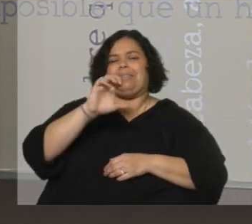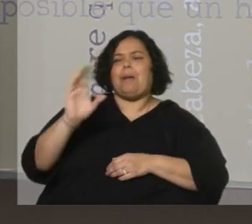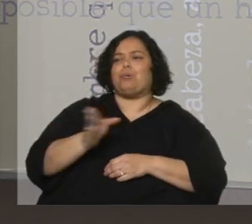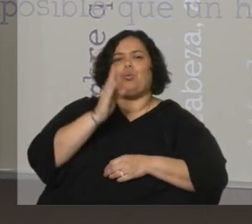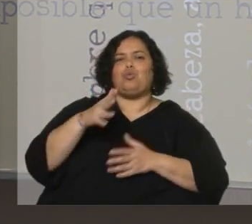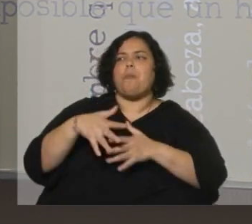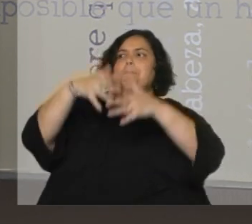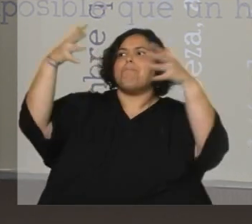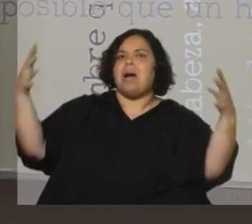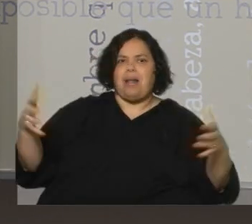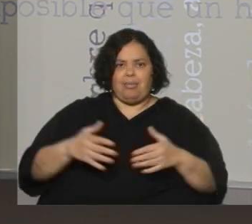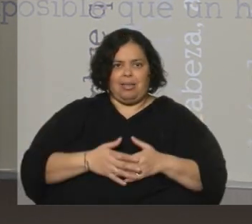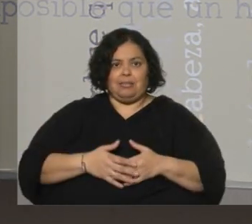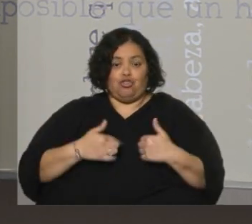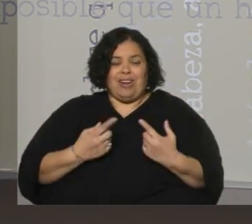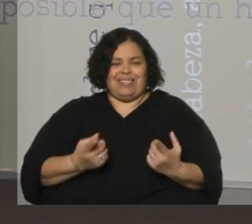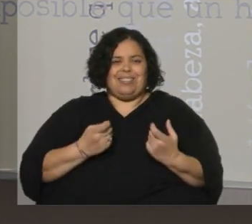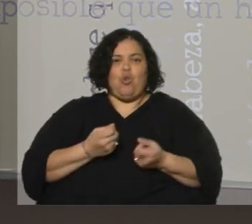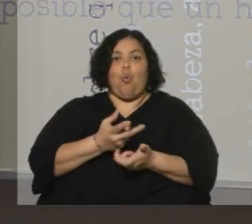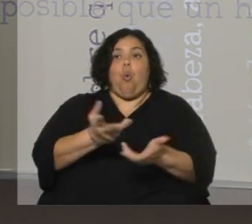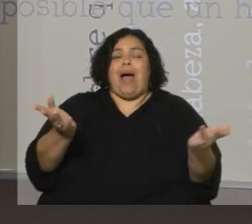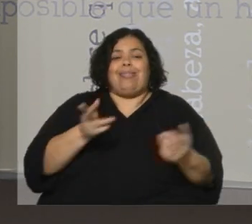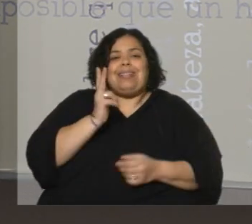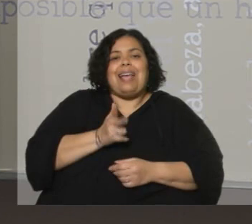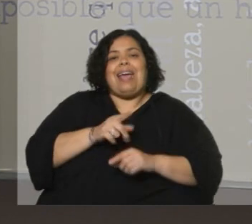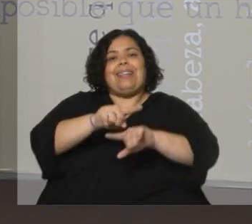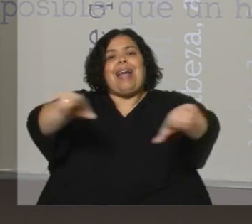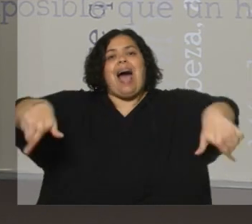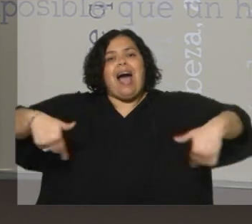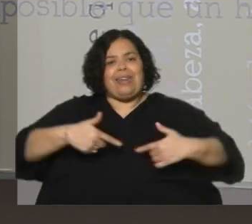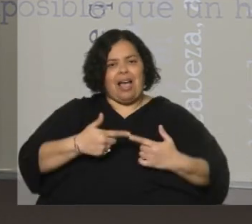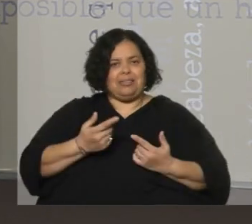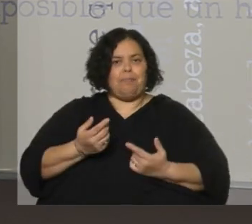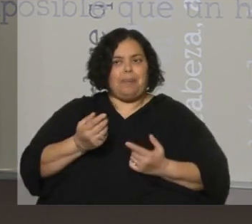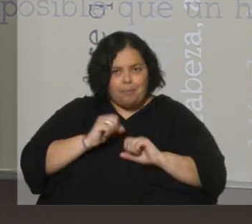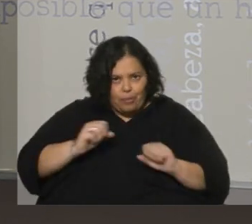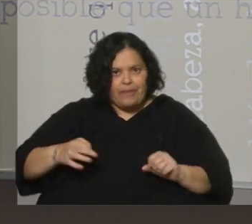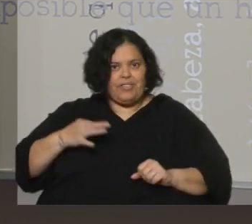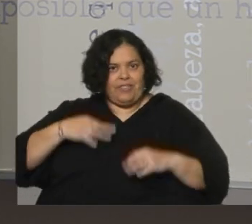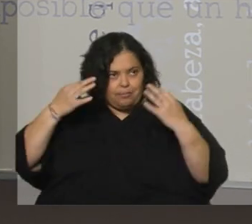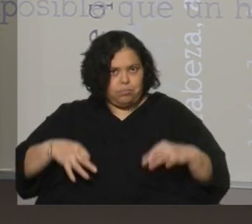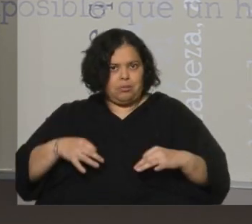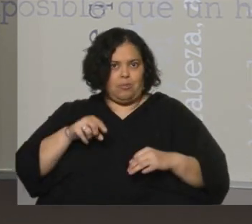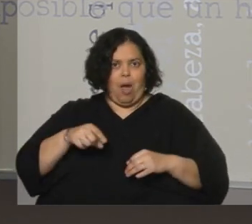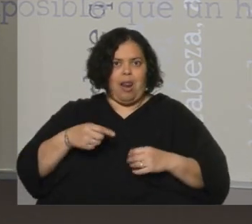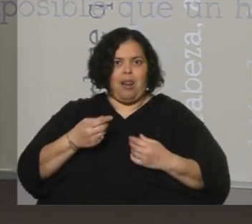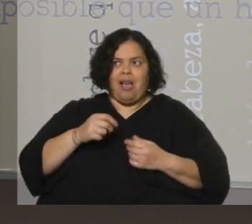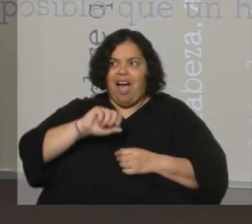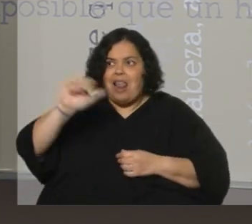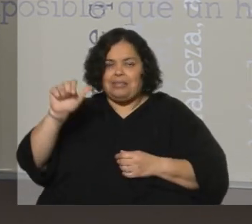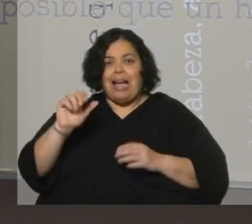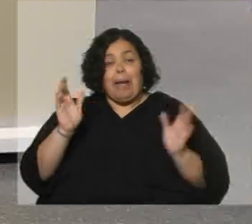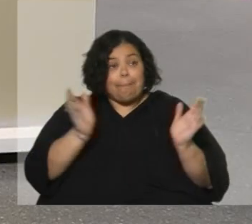de de una cierta cantidad de hectáreas este la medida que aumenta el costo de vida por un dólar bajo este el que menos hectáreas tiene es el que peor la